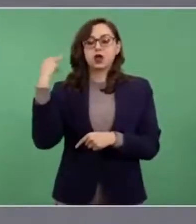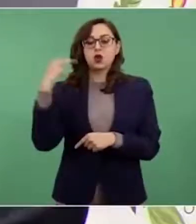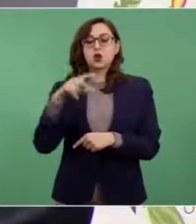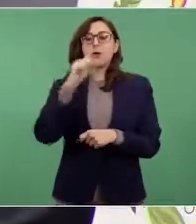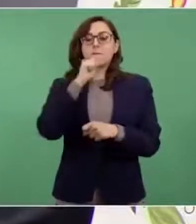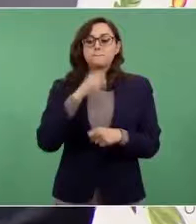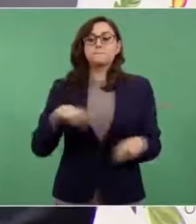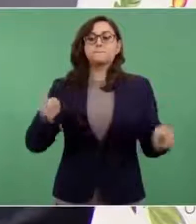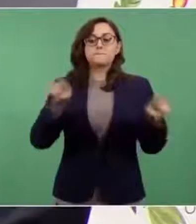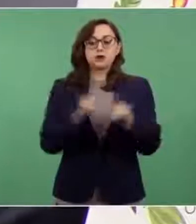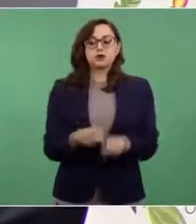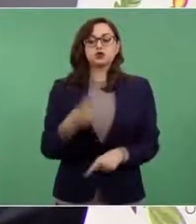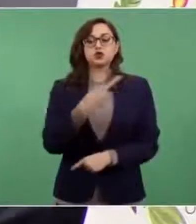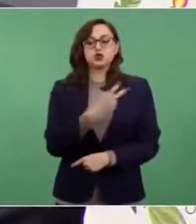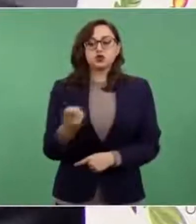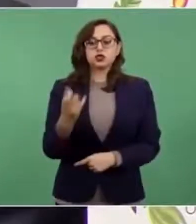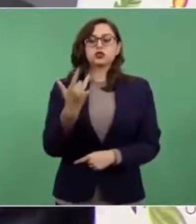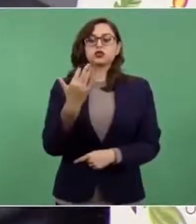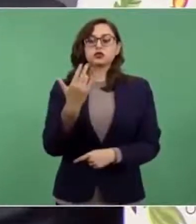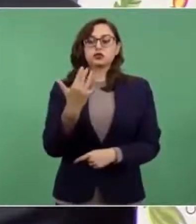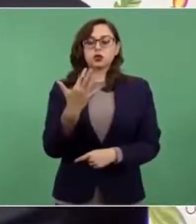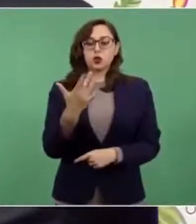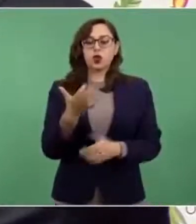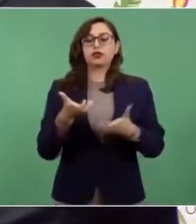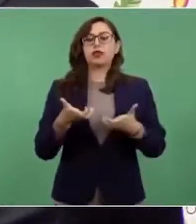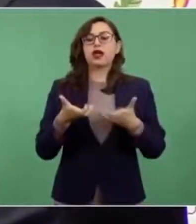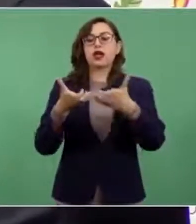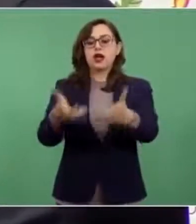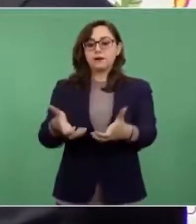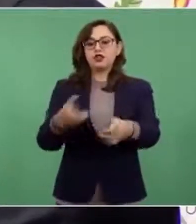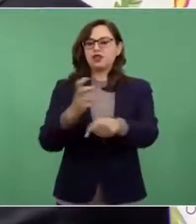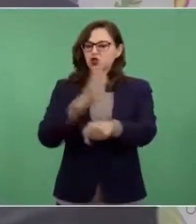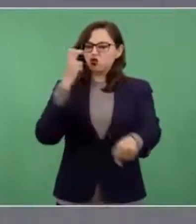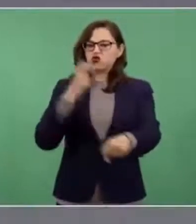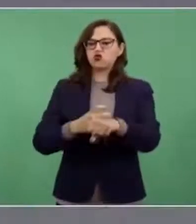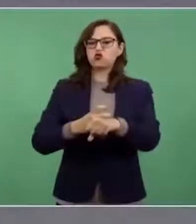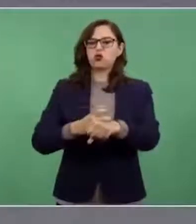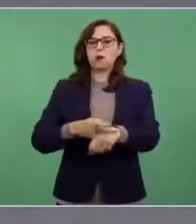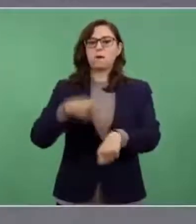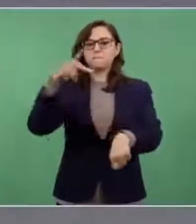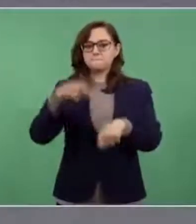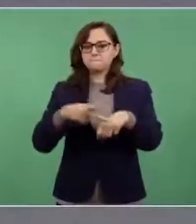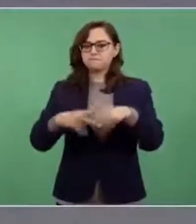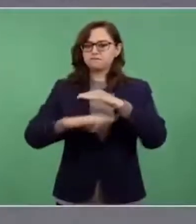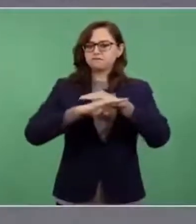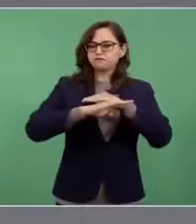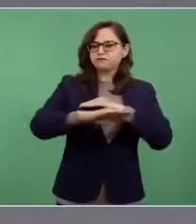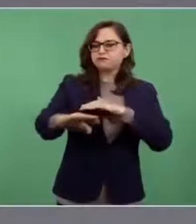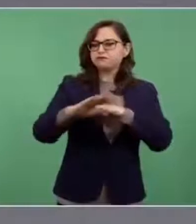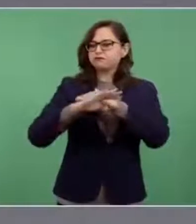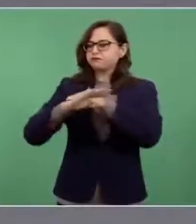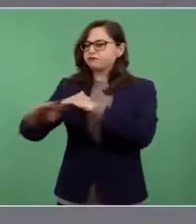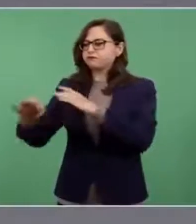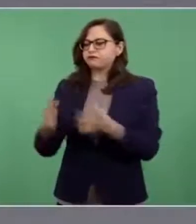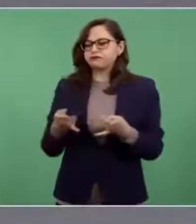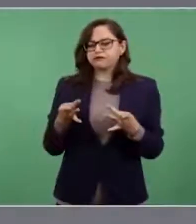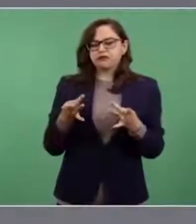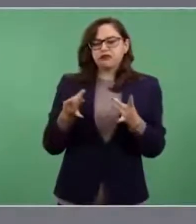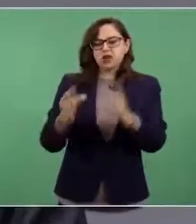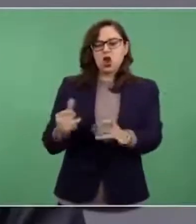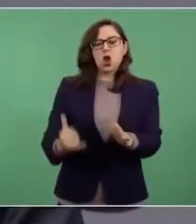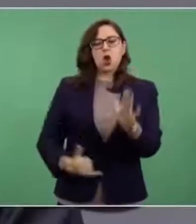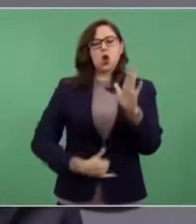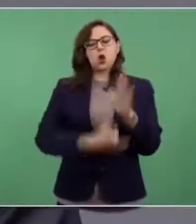como unos 250 caminos de concreto y piedra construidos por las mujeres